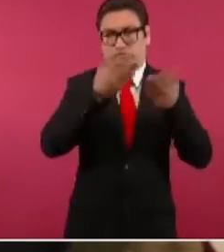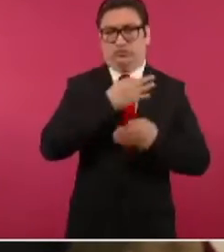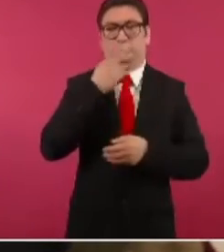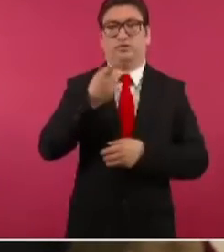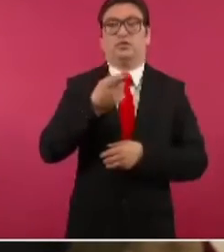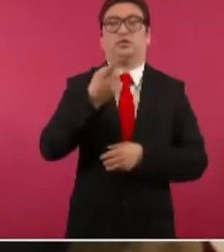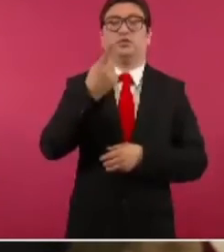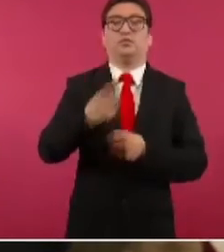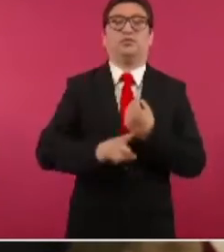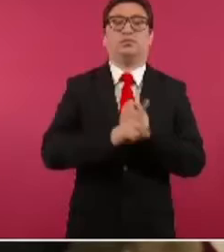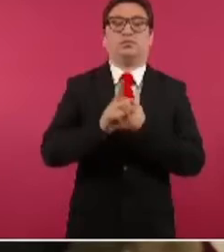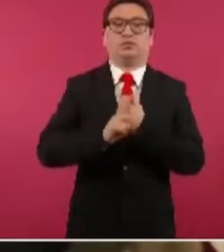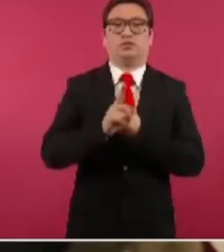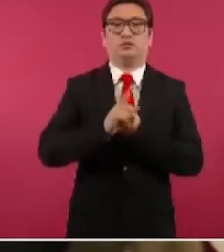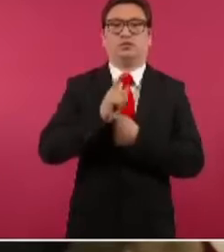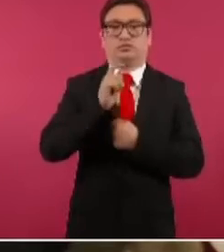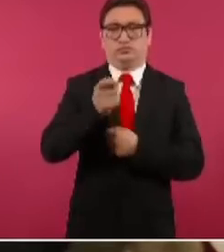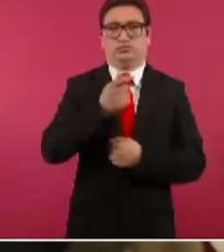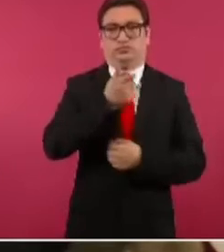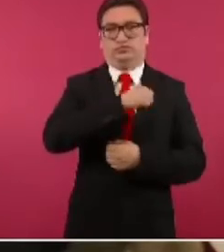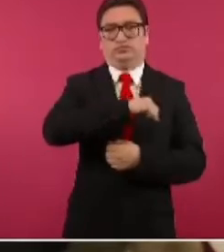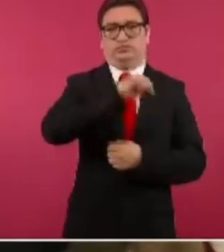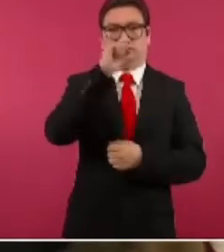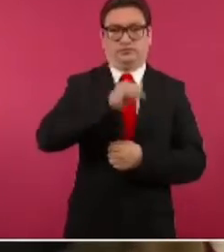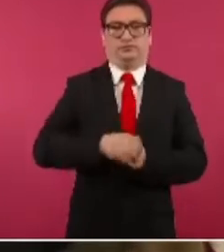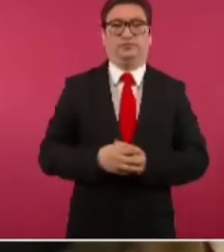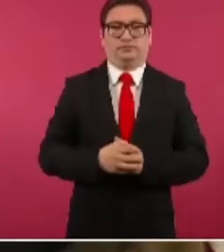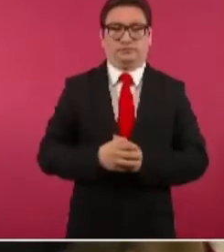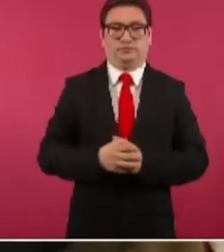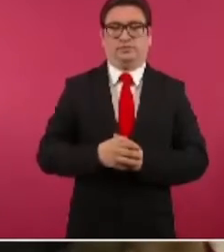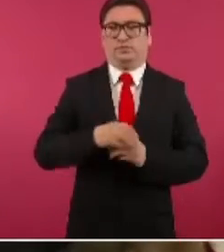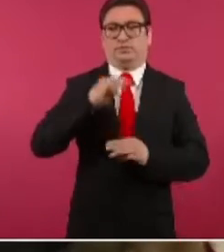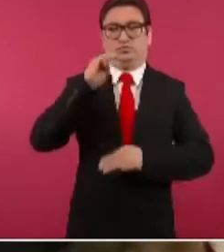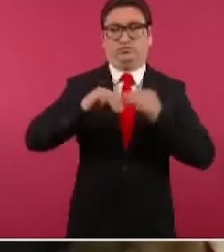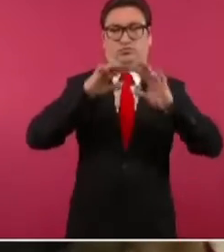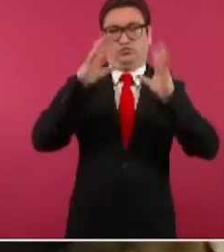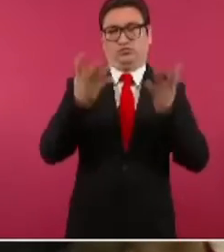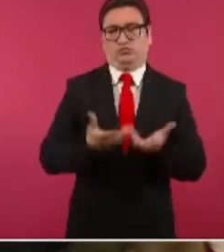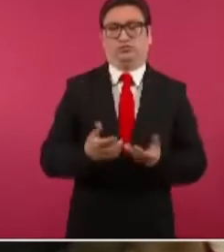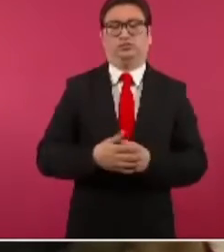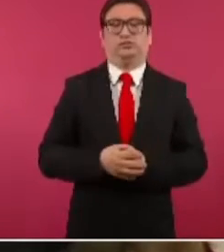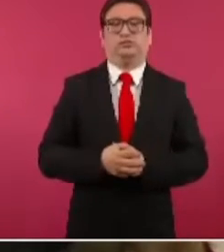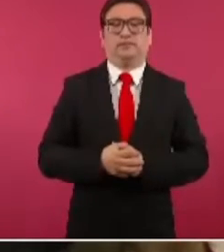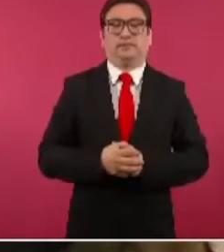problema de inflación en todo el mundo, entonces